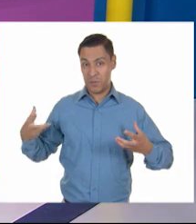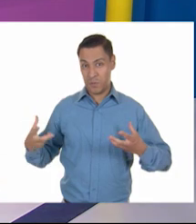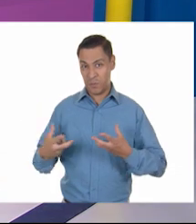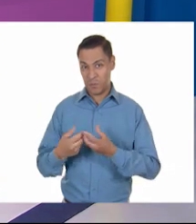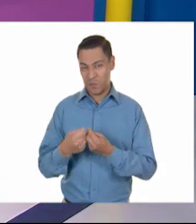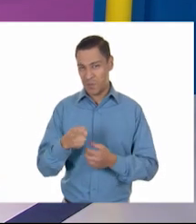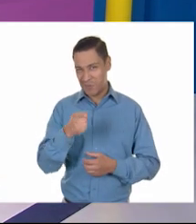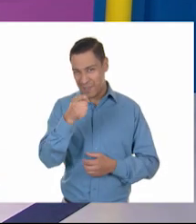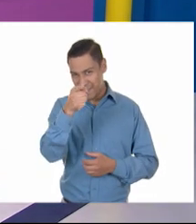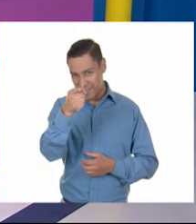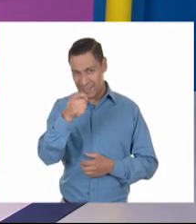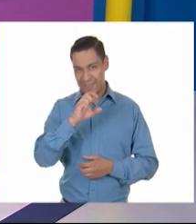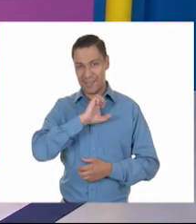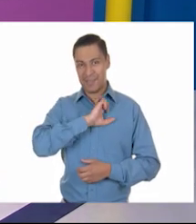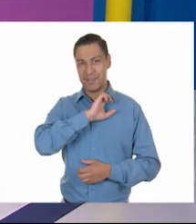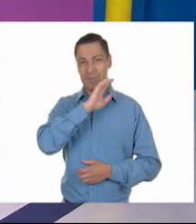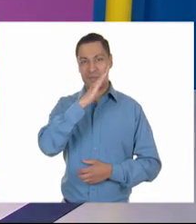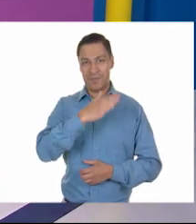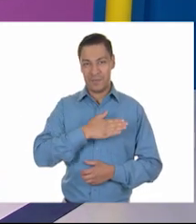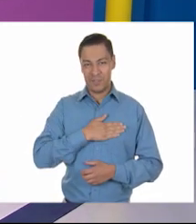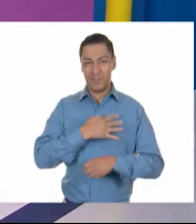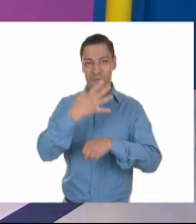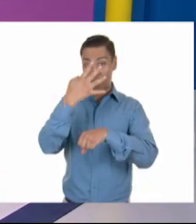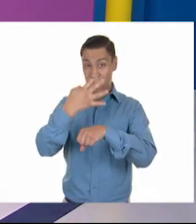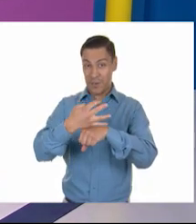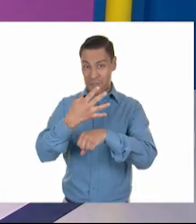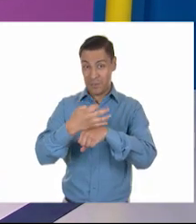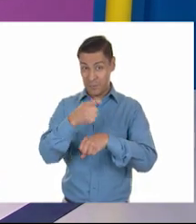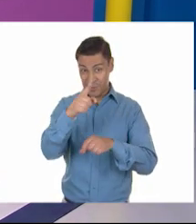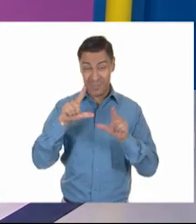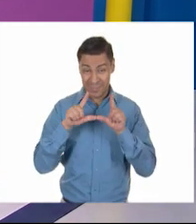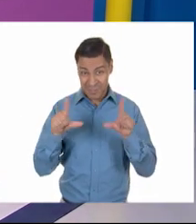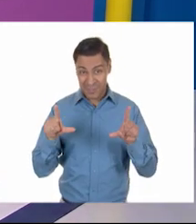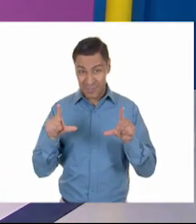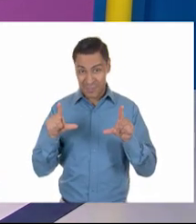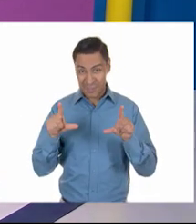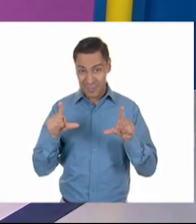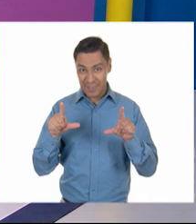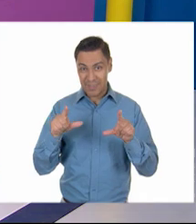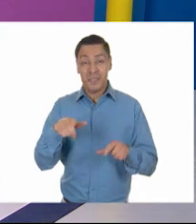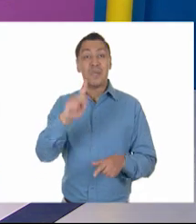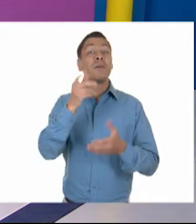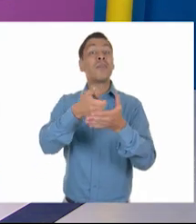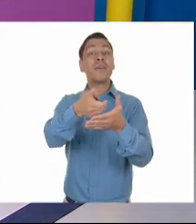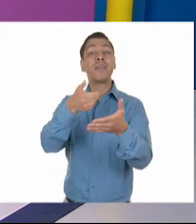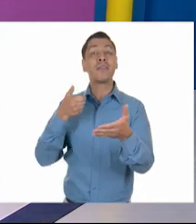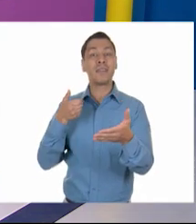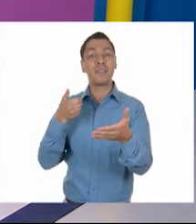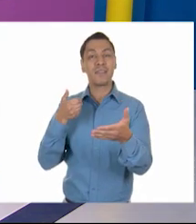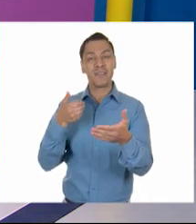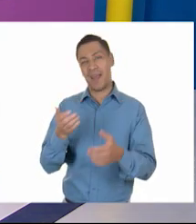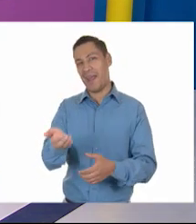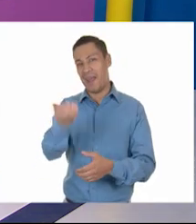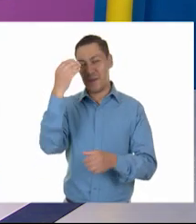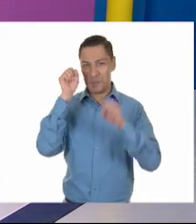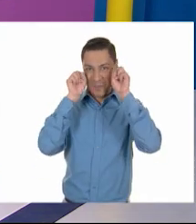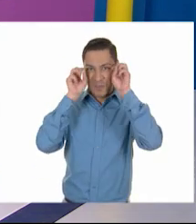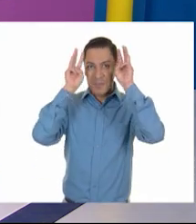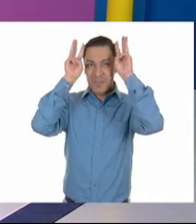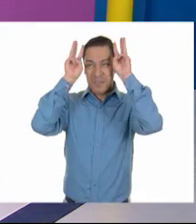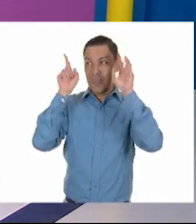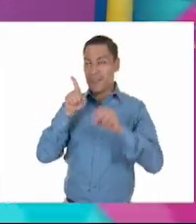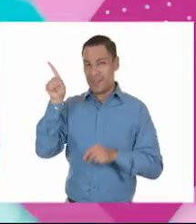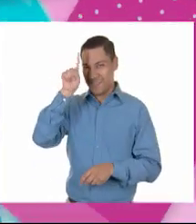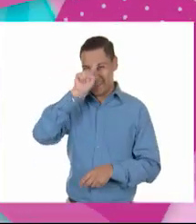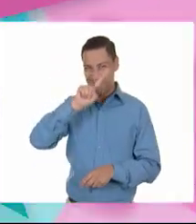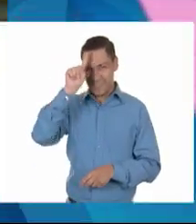en esta clase de lengua materna de español de cuarto grado. ¿Están listos? Pero antes, vamos con Ajo Listo, que nos tiene un